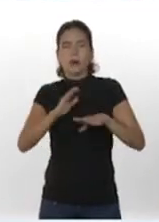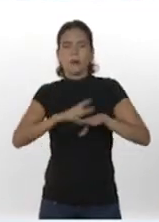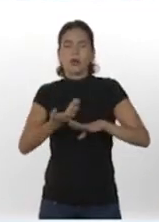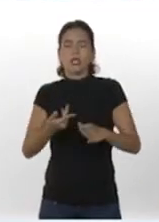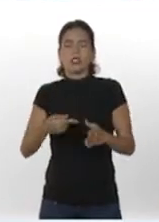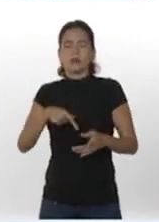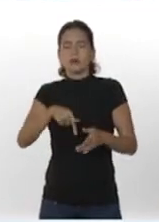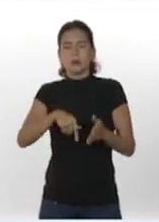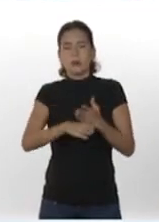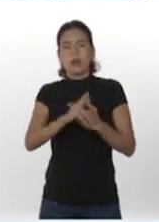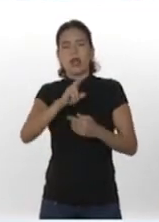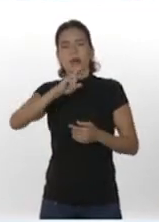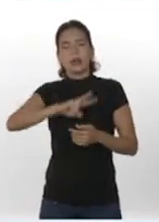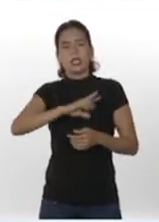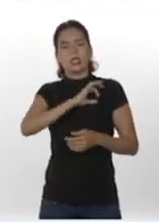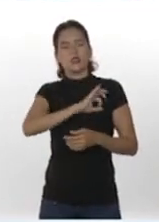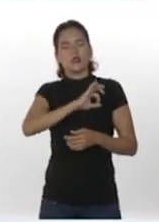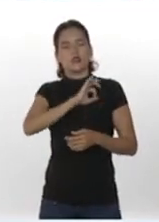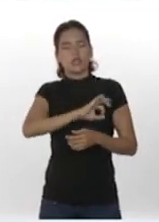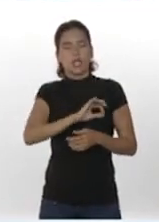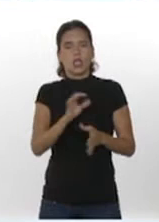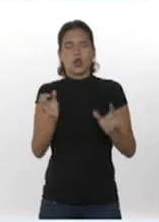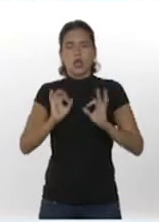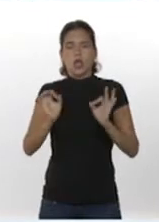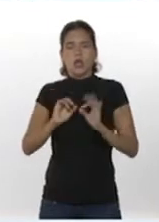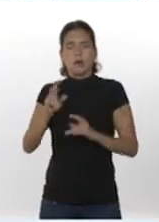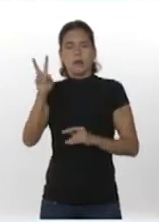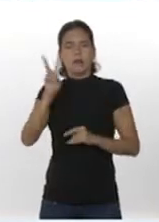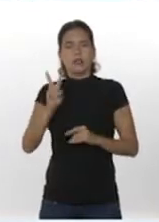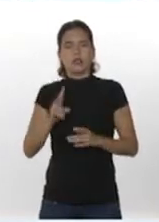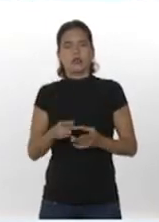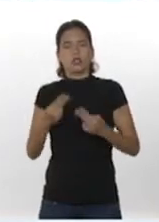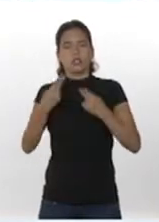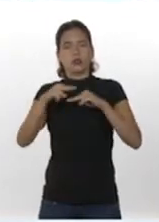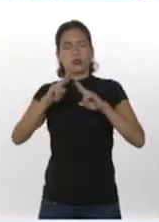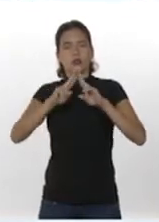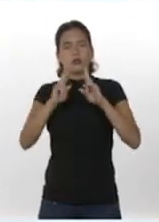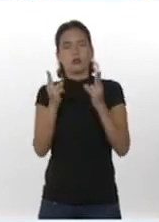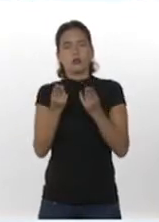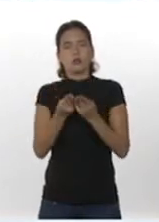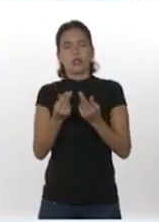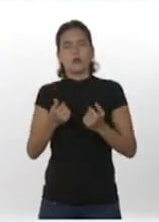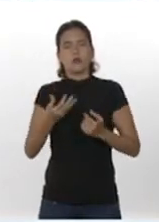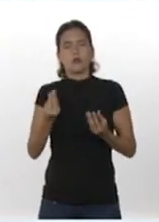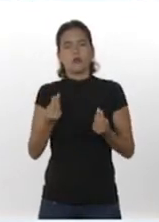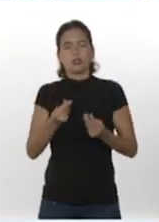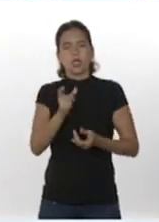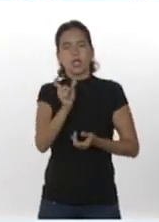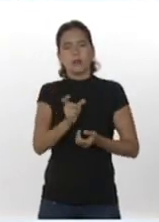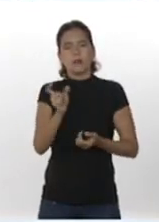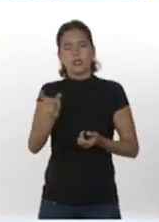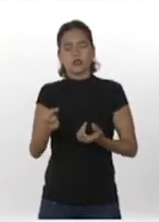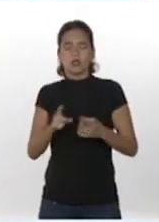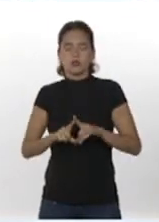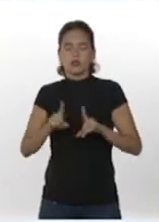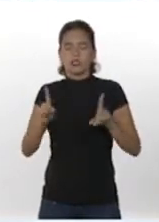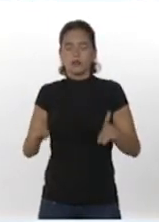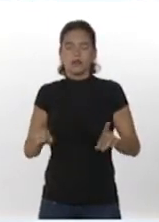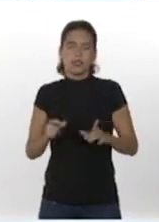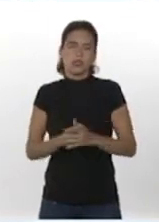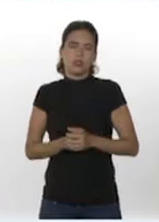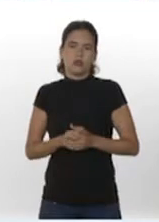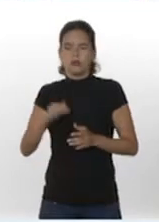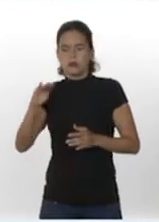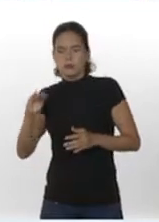nos regalan, porque si vamos a la realidad social, no solamente en Venezuela, sino a nivel mundial, la mayoría de las personas son